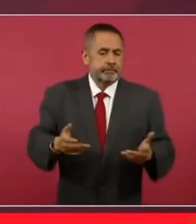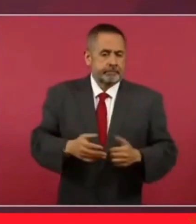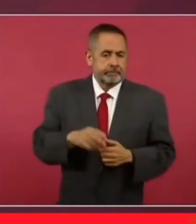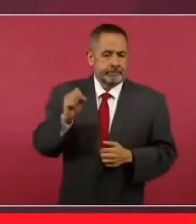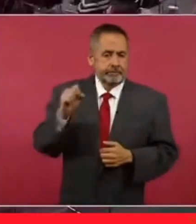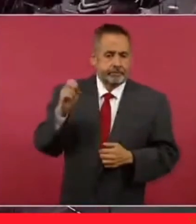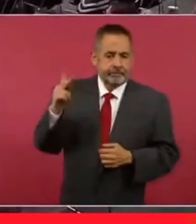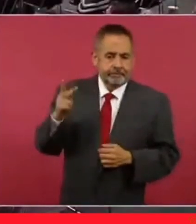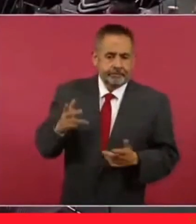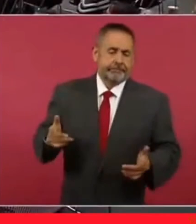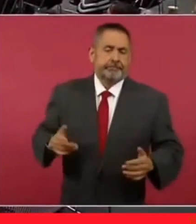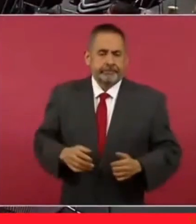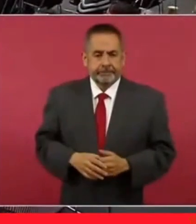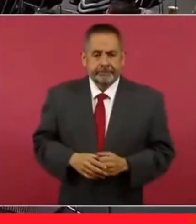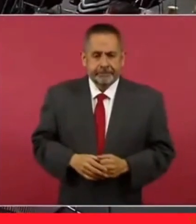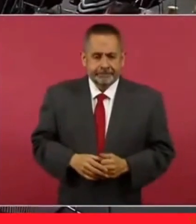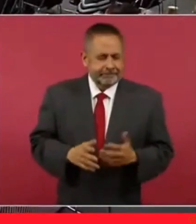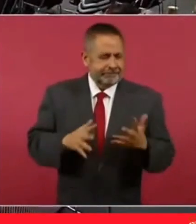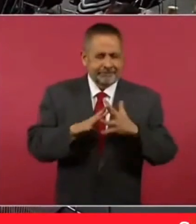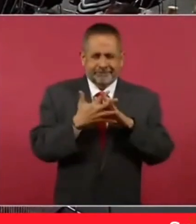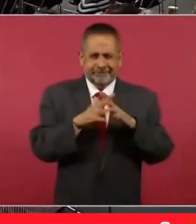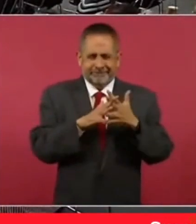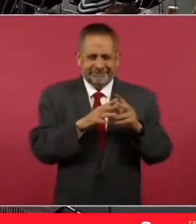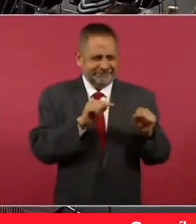la SEP. O sea,